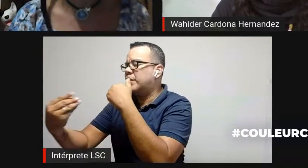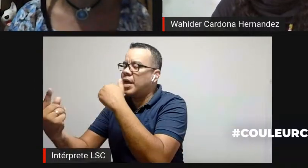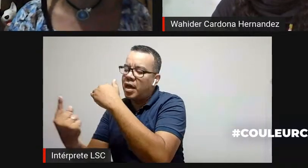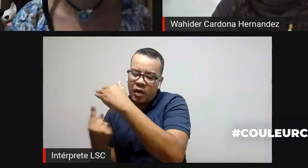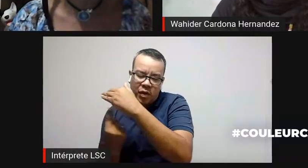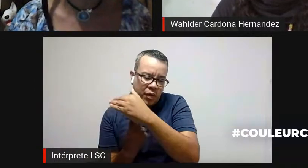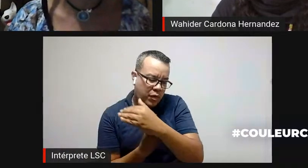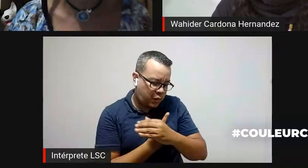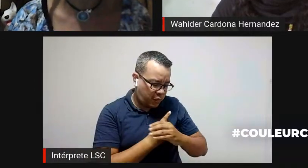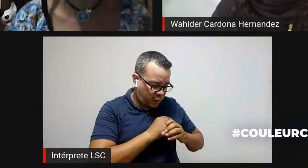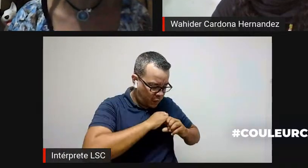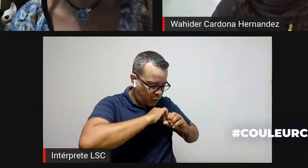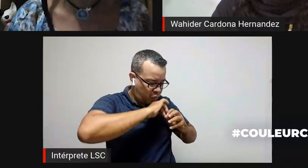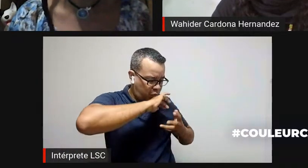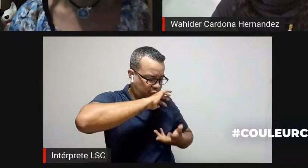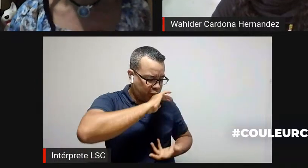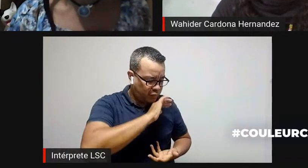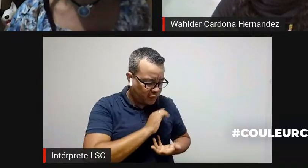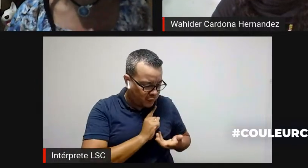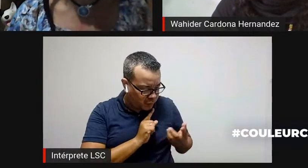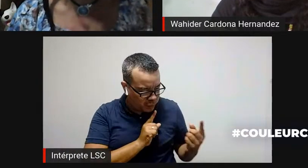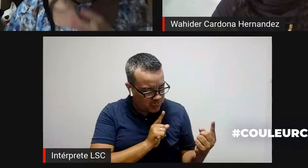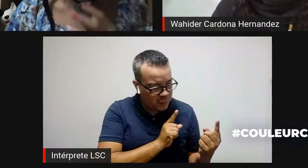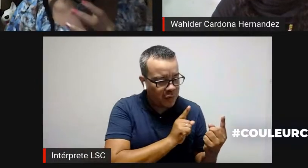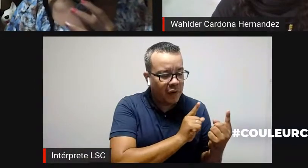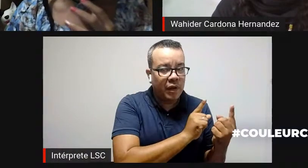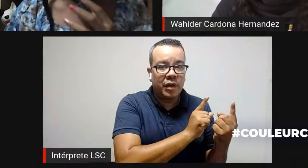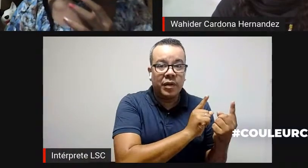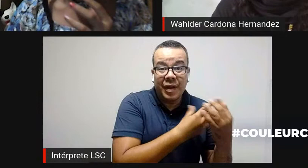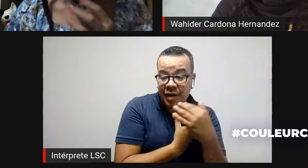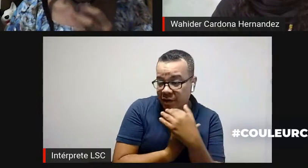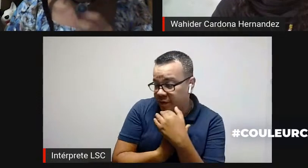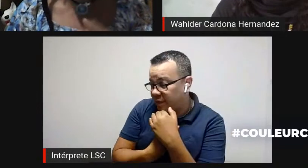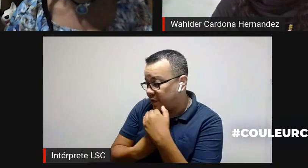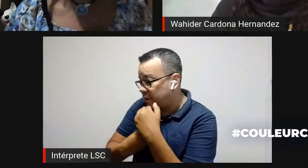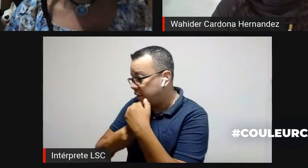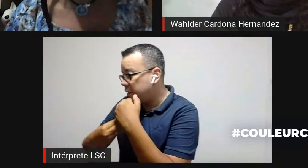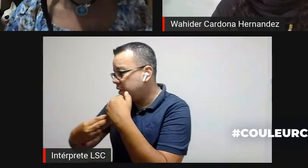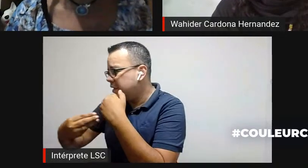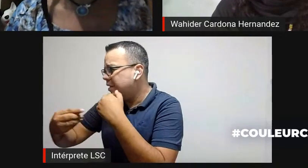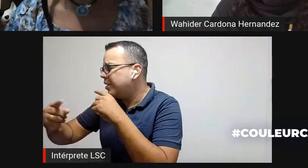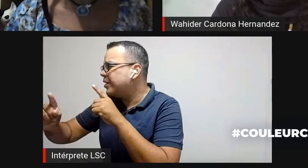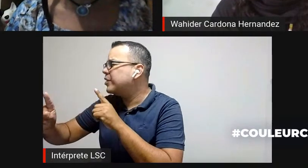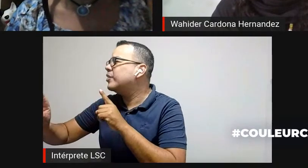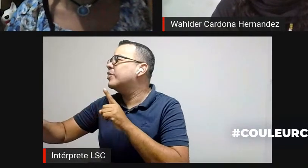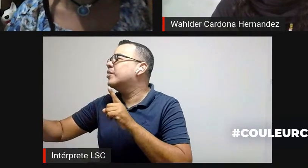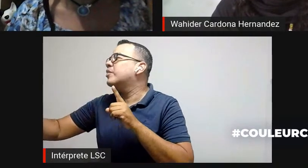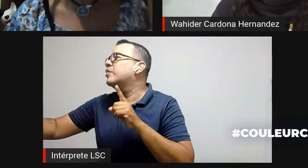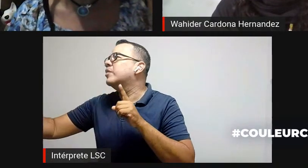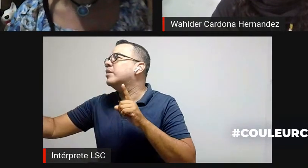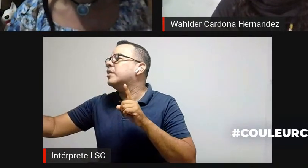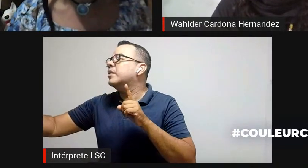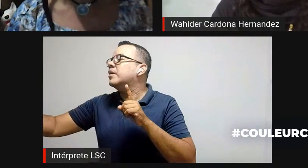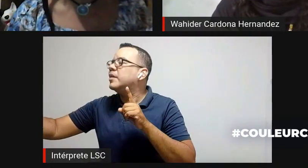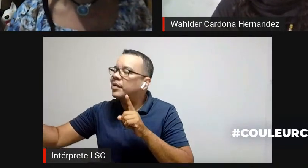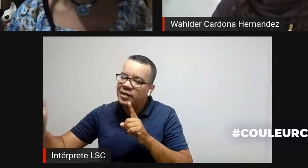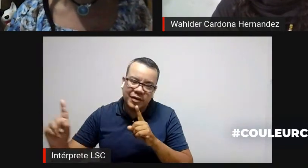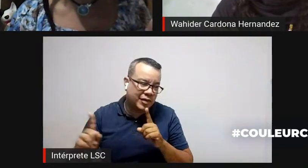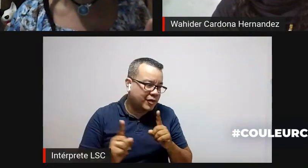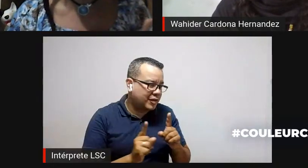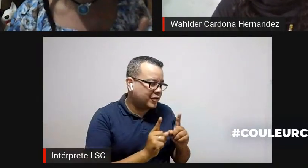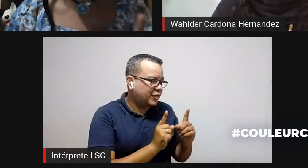entregar mi afán. Y después de haber huido de todo, a